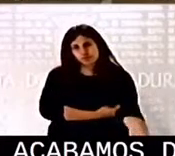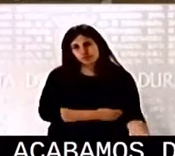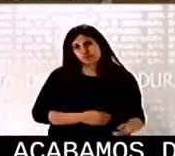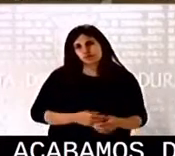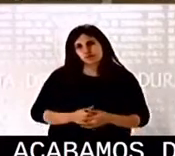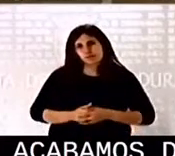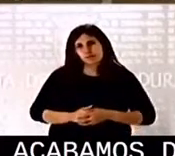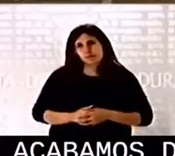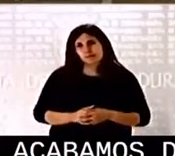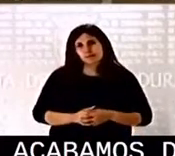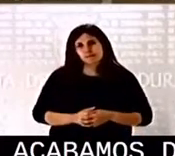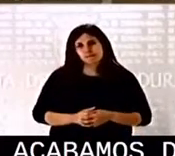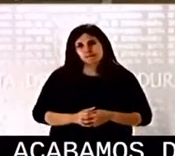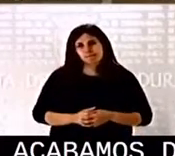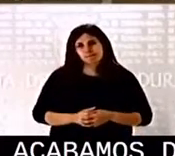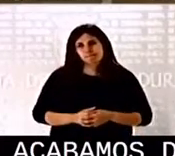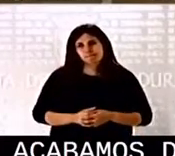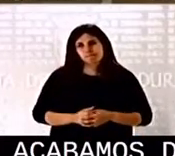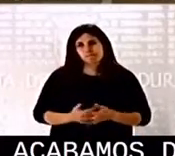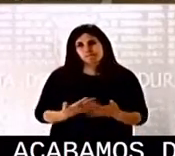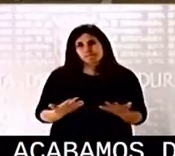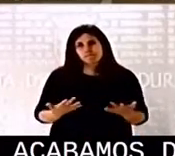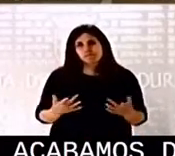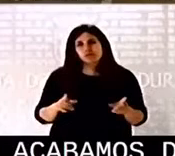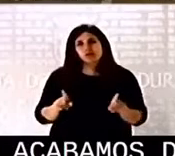Nadie le está negando